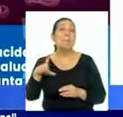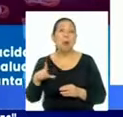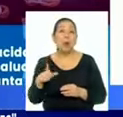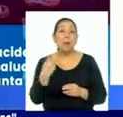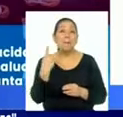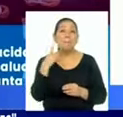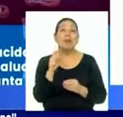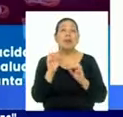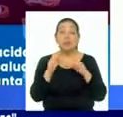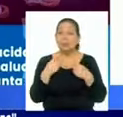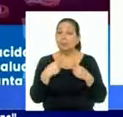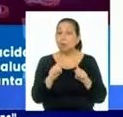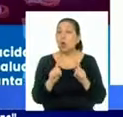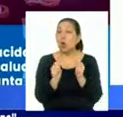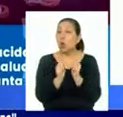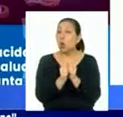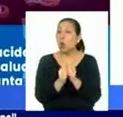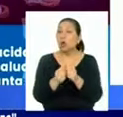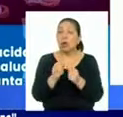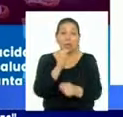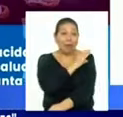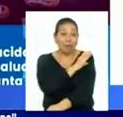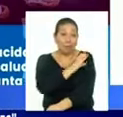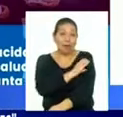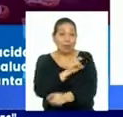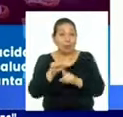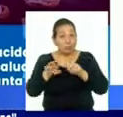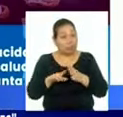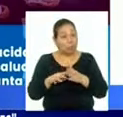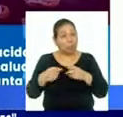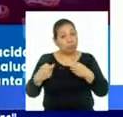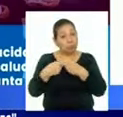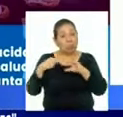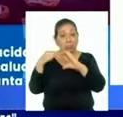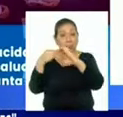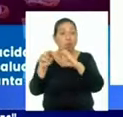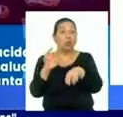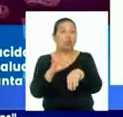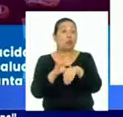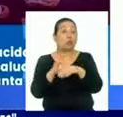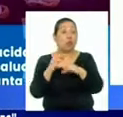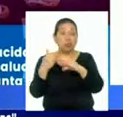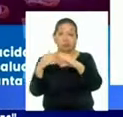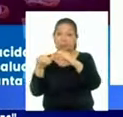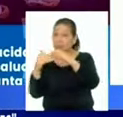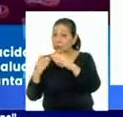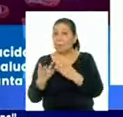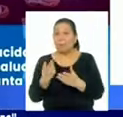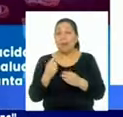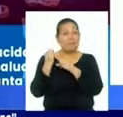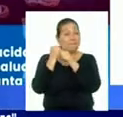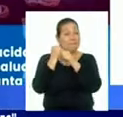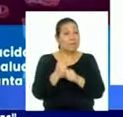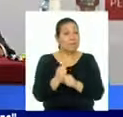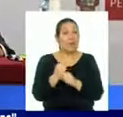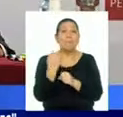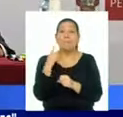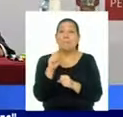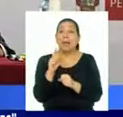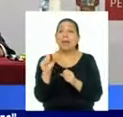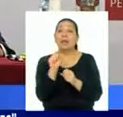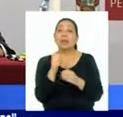antes, que permitirá contar con una historia clínica digital y la receta virtual, y también se ha fortalecido la capacidad operativa